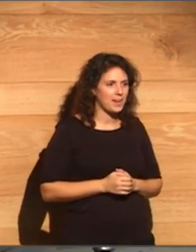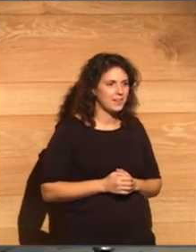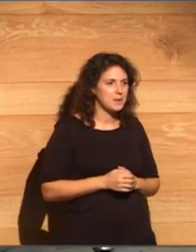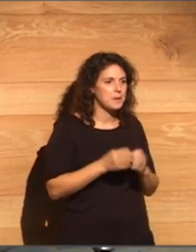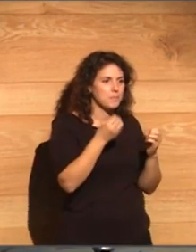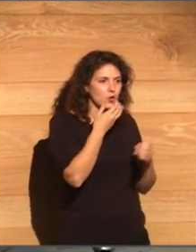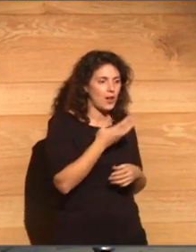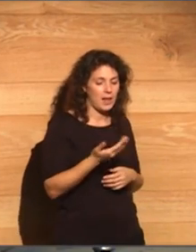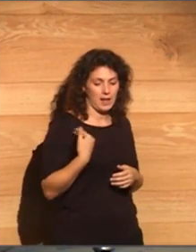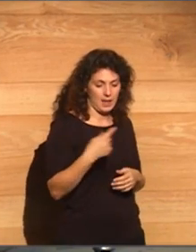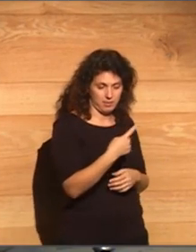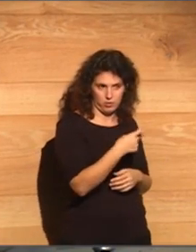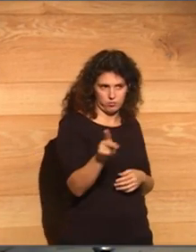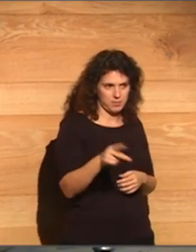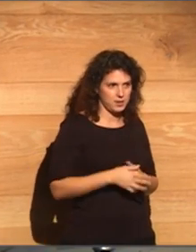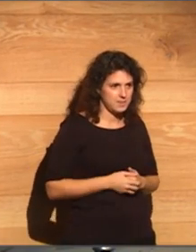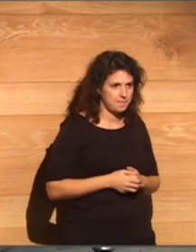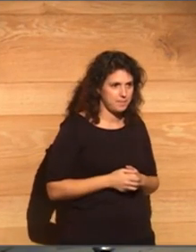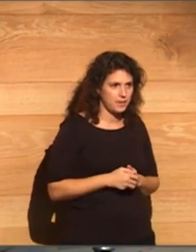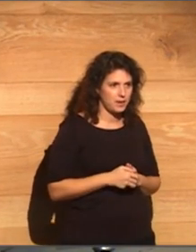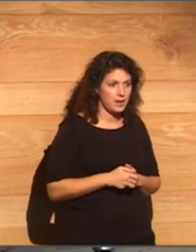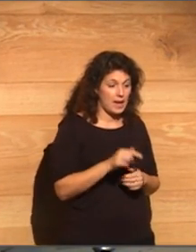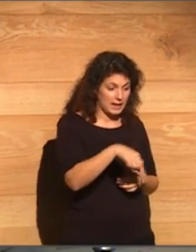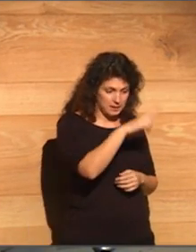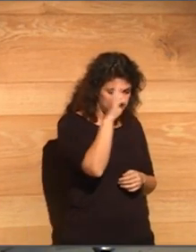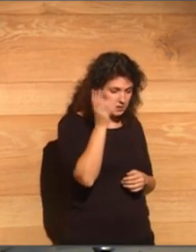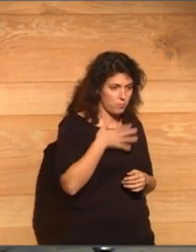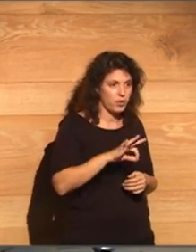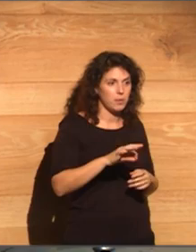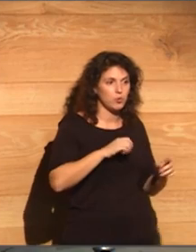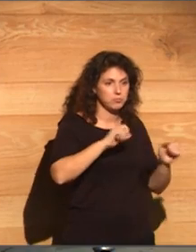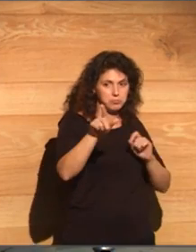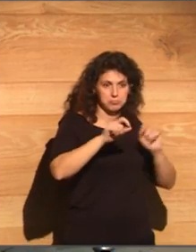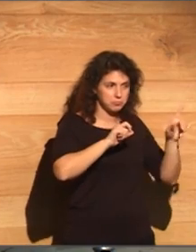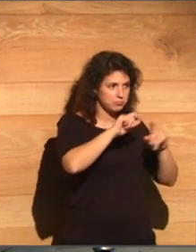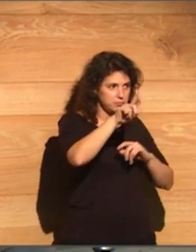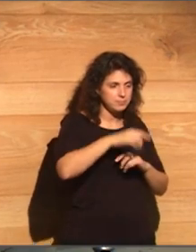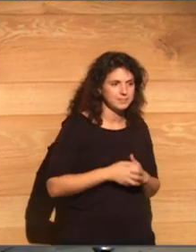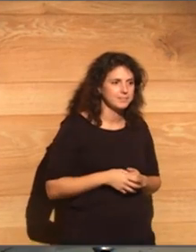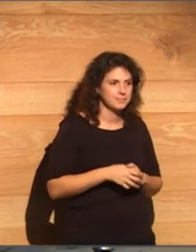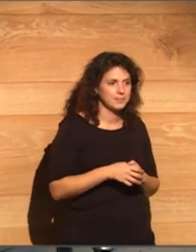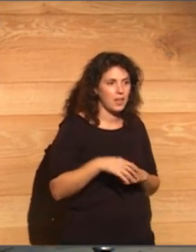Vamos a ver. Hace dos semanas, ¿vale? Sí. Aquí en Madrid podíamos salir, ¿vale?